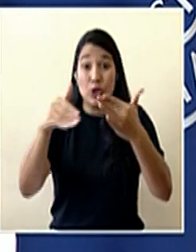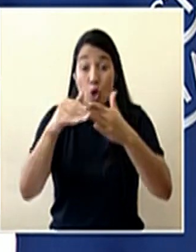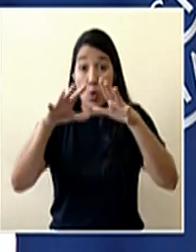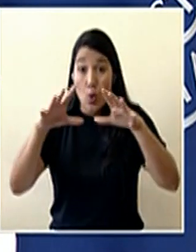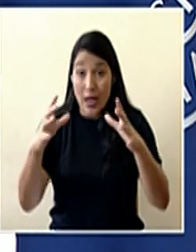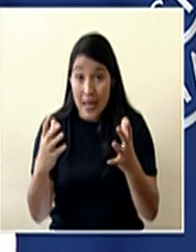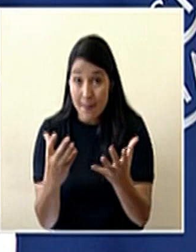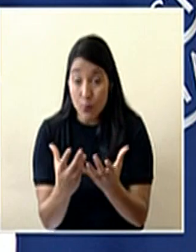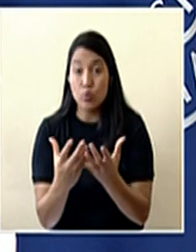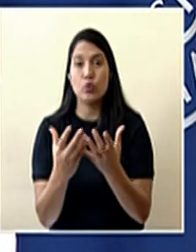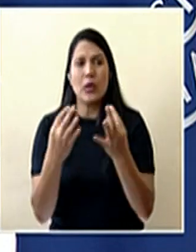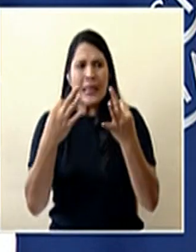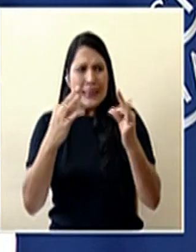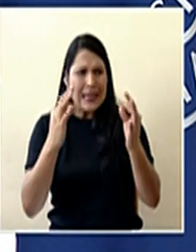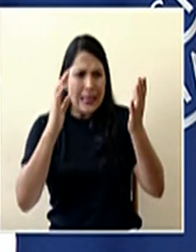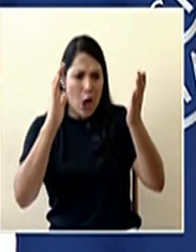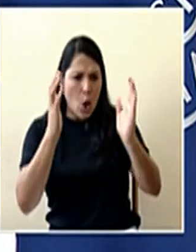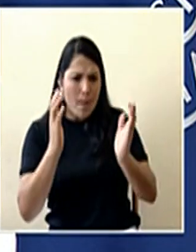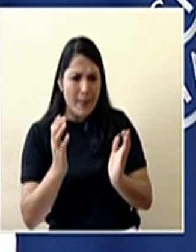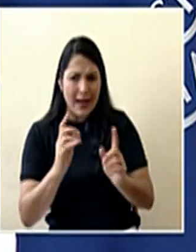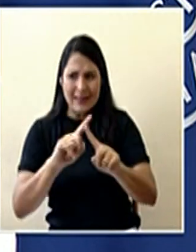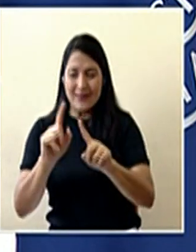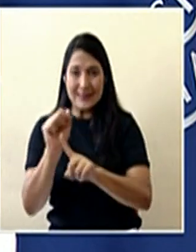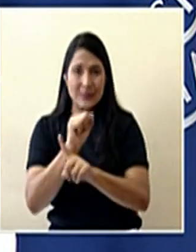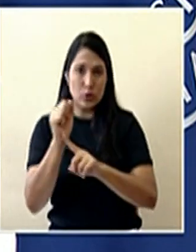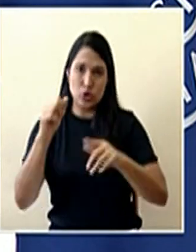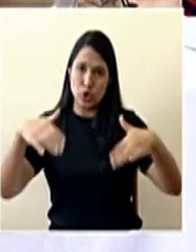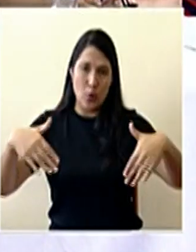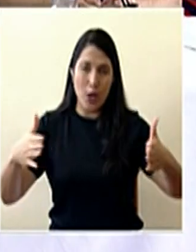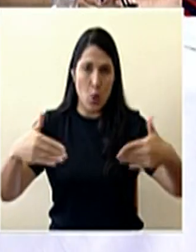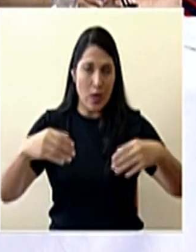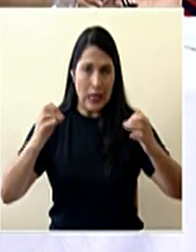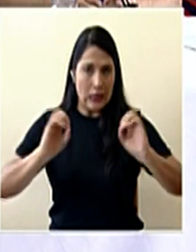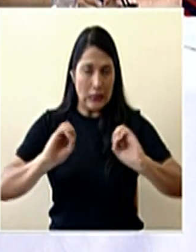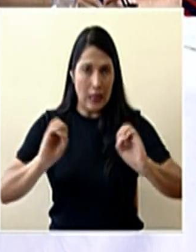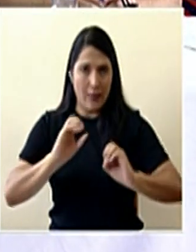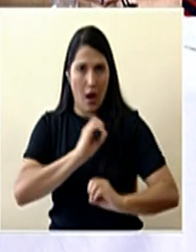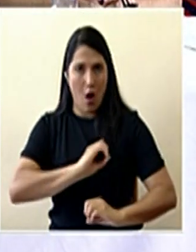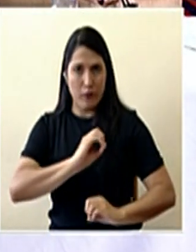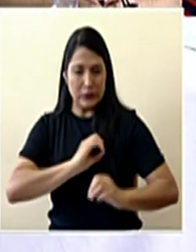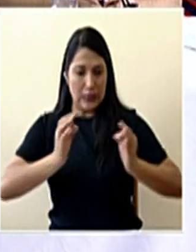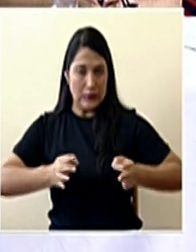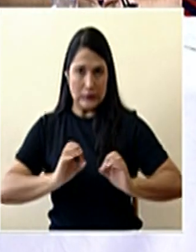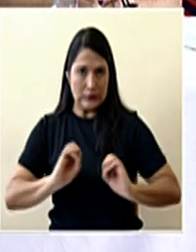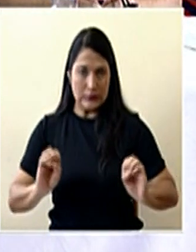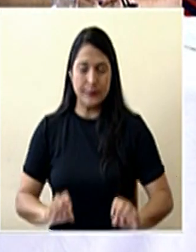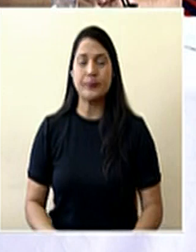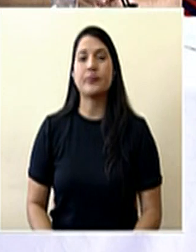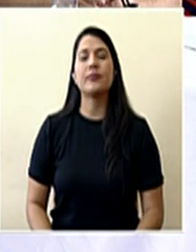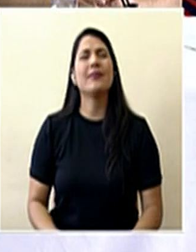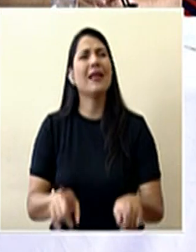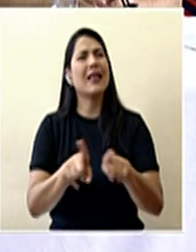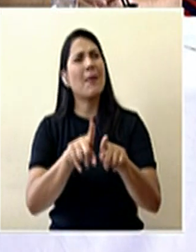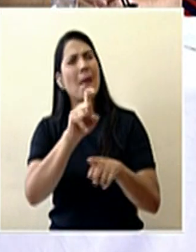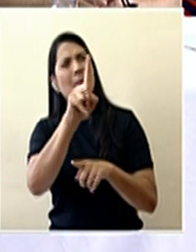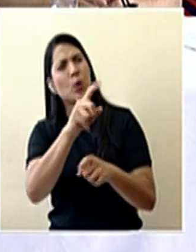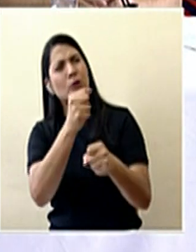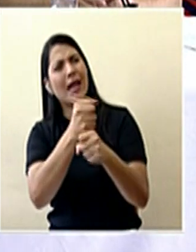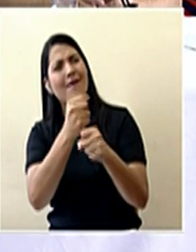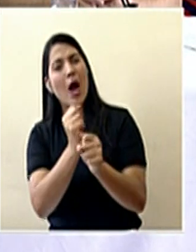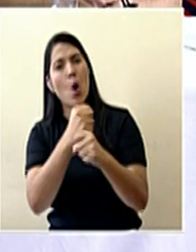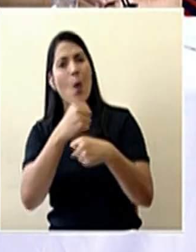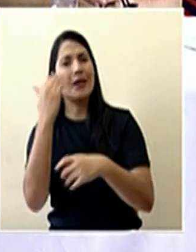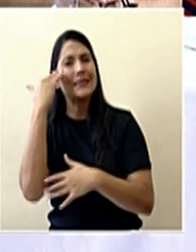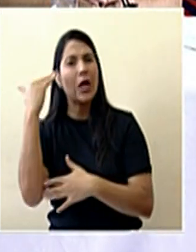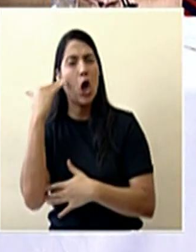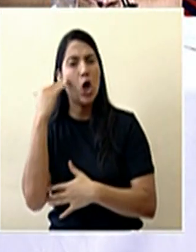comparan diferentes factores y no podemos asegurar nada. En la misma línea también nos preguntan sobre el trabajo de Corea del Sur, donde